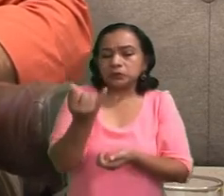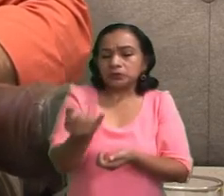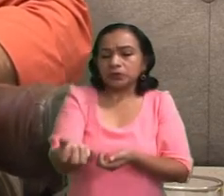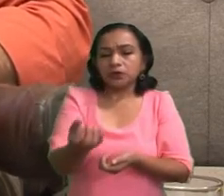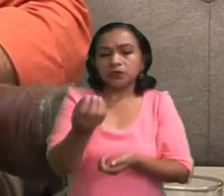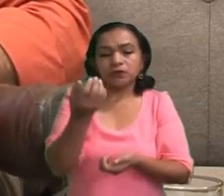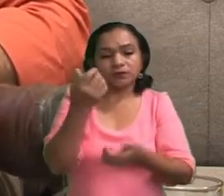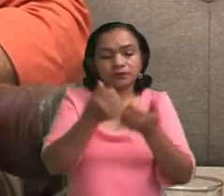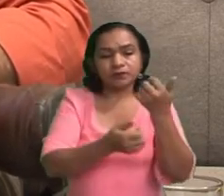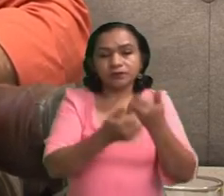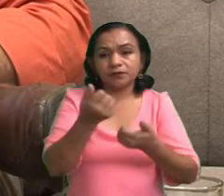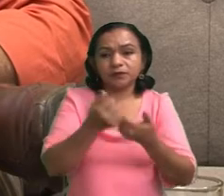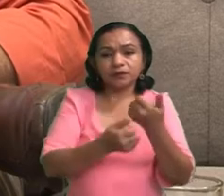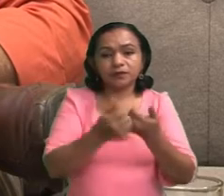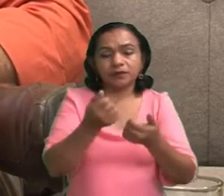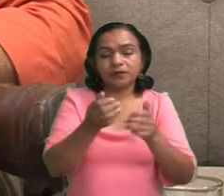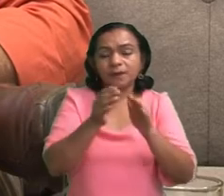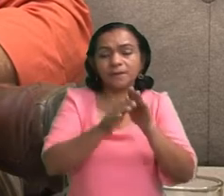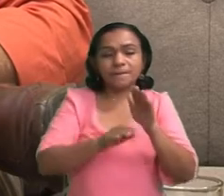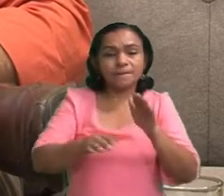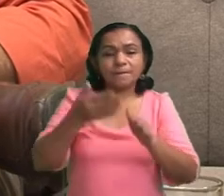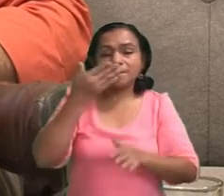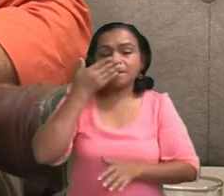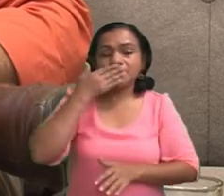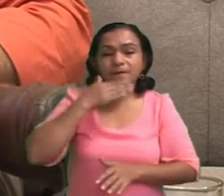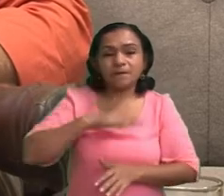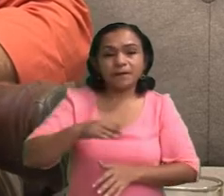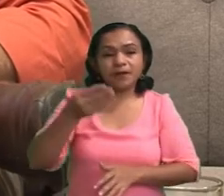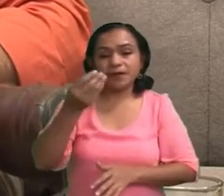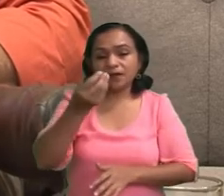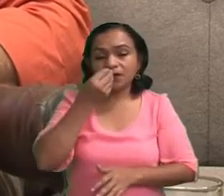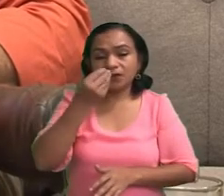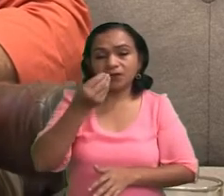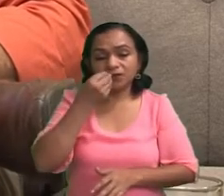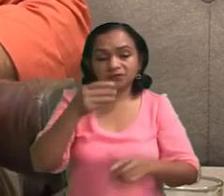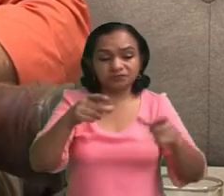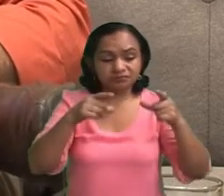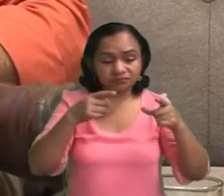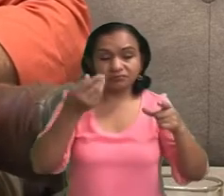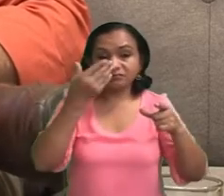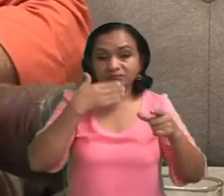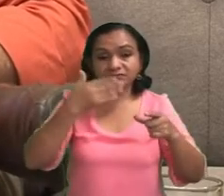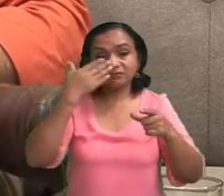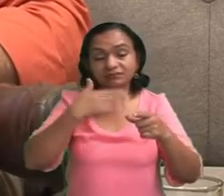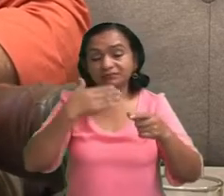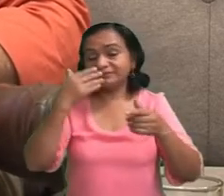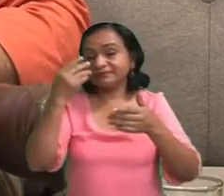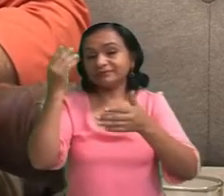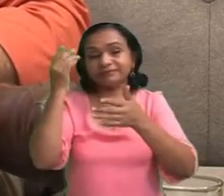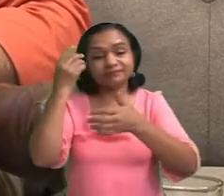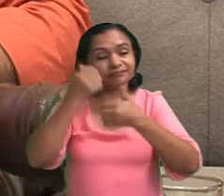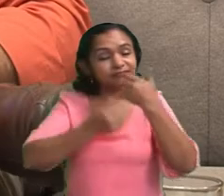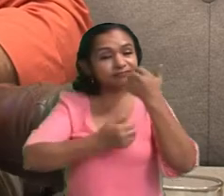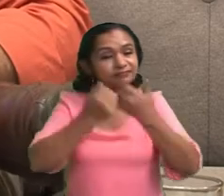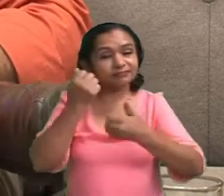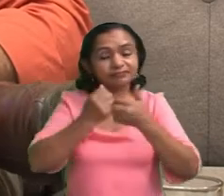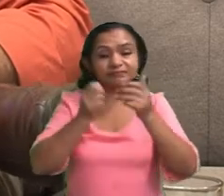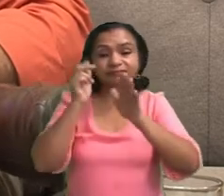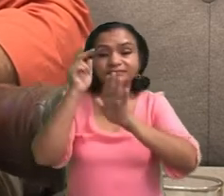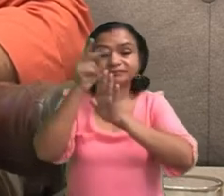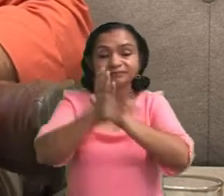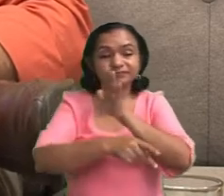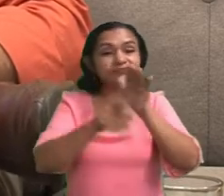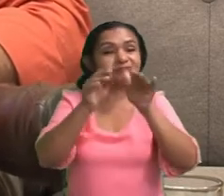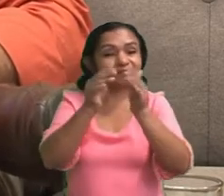que hay problemas de mal uso o mala ingesta de alimentos. O sea, hay un problema enorme en muchos países del